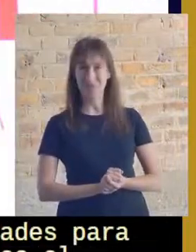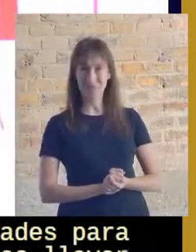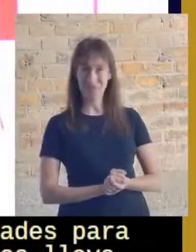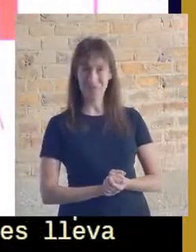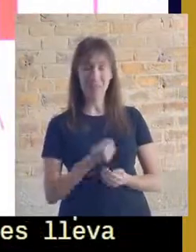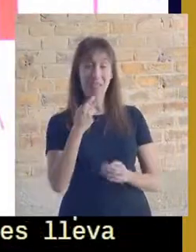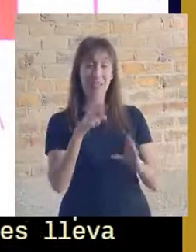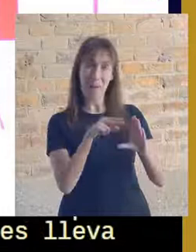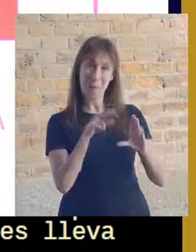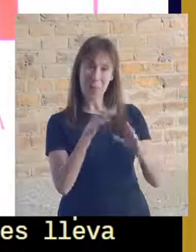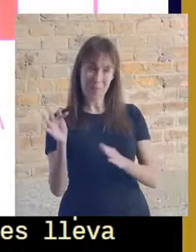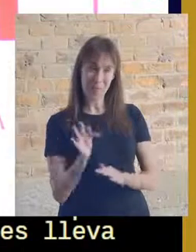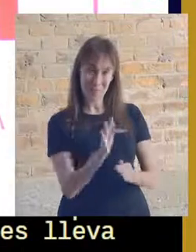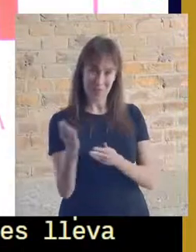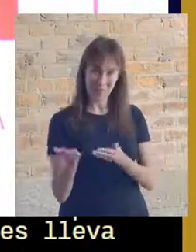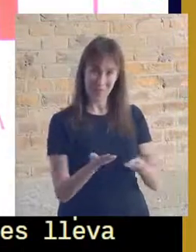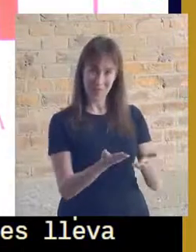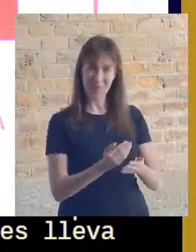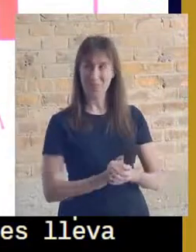gracias